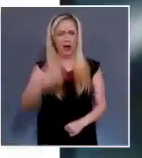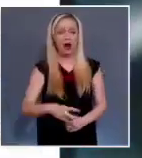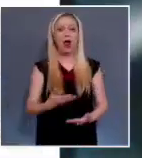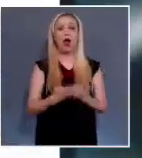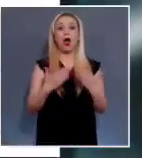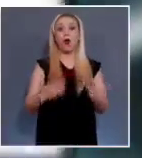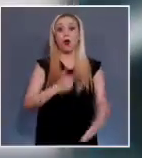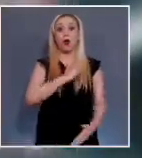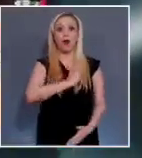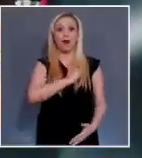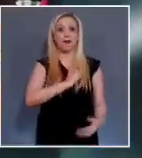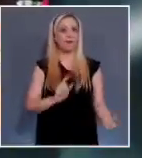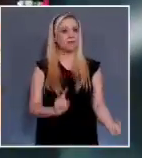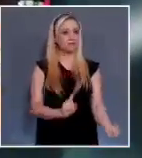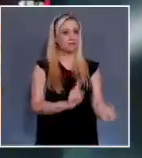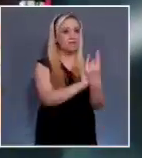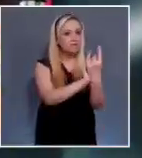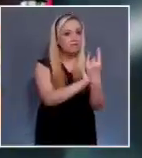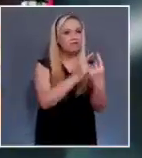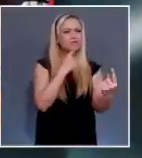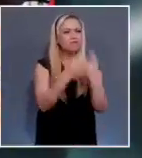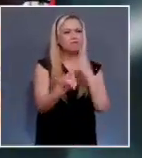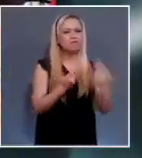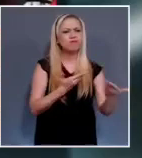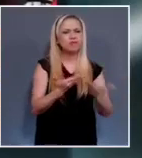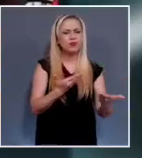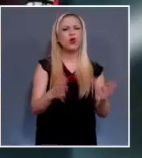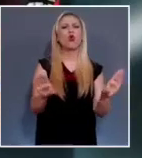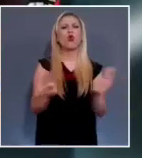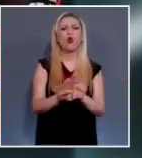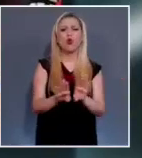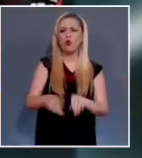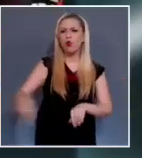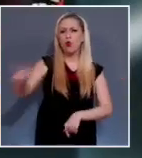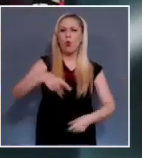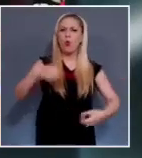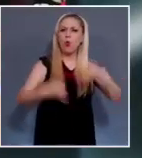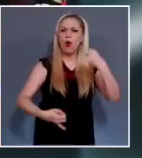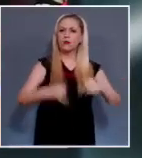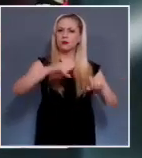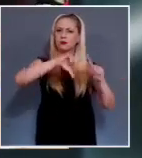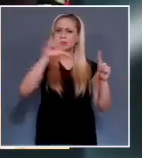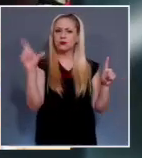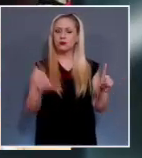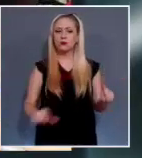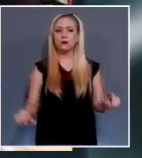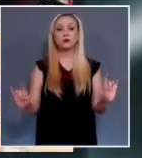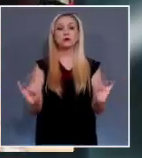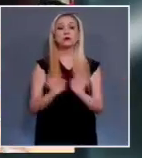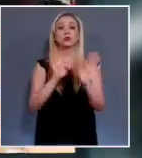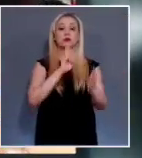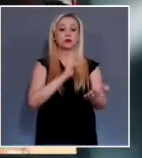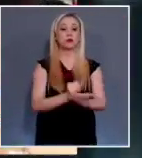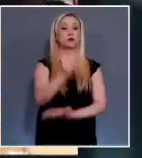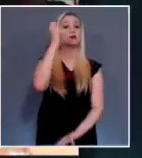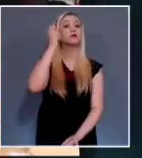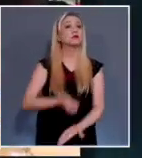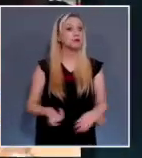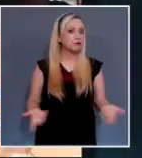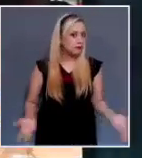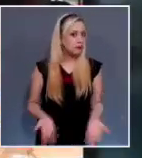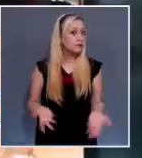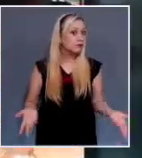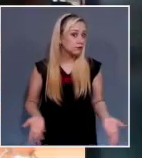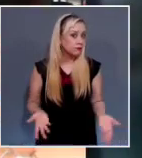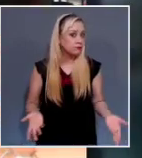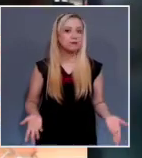en la materia, reconoció el desempeño de las y los juzgadores federales al momento de emitir sus resoluciones, mismas que ya son un referente